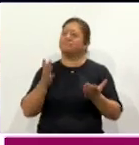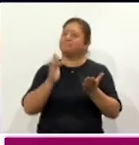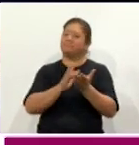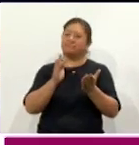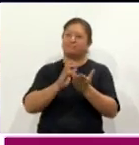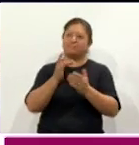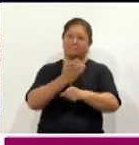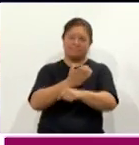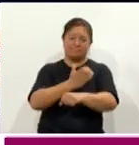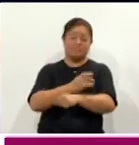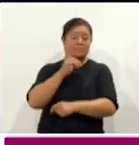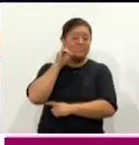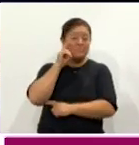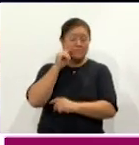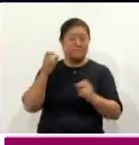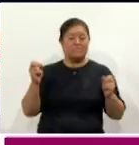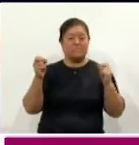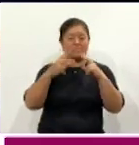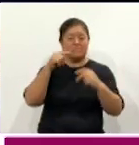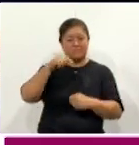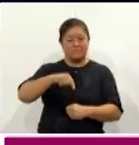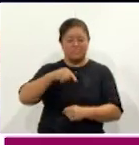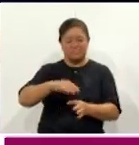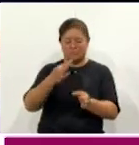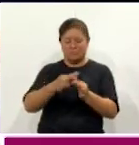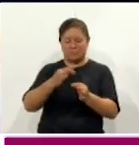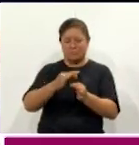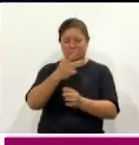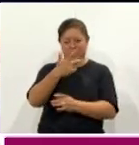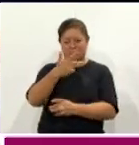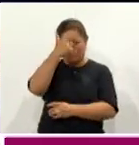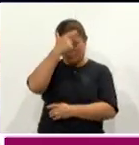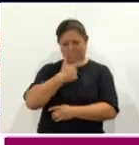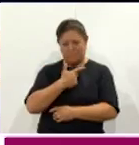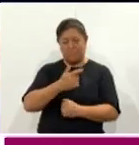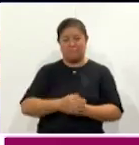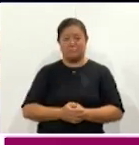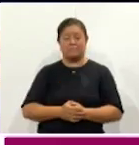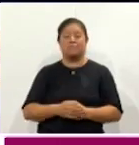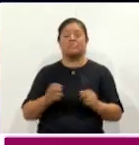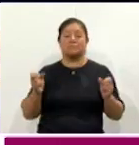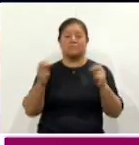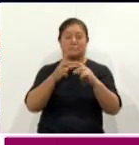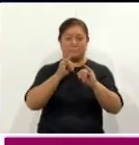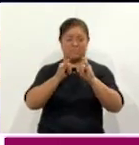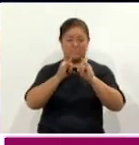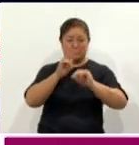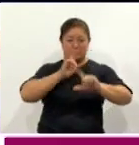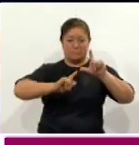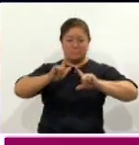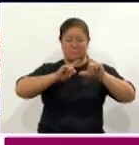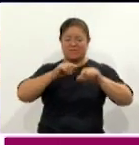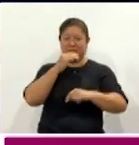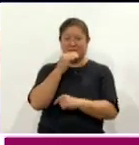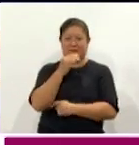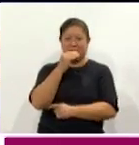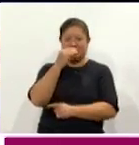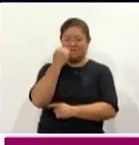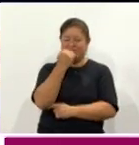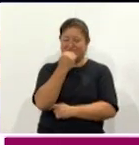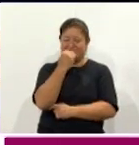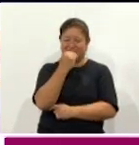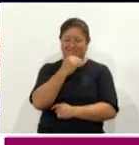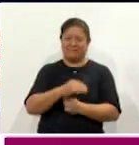por estar con nosotros. El día de mañana la esperamos en punto de las 8 de la noche. También me despido de nuestra intérprete de lengua de señas mexicana, Miroslava